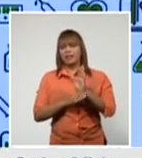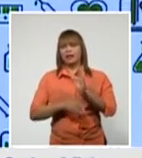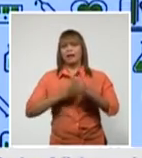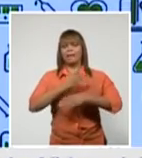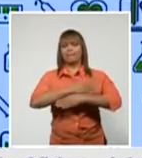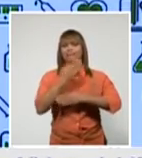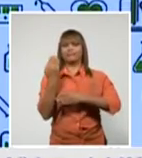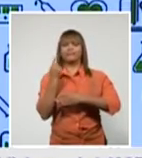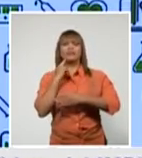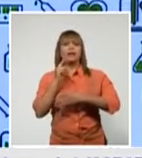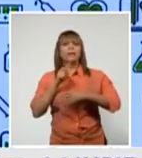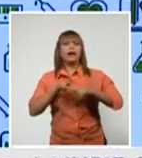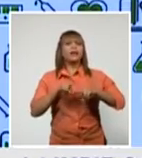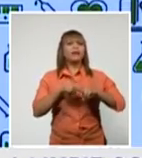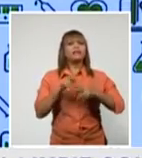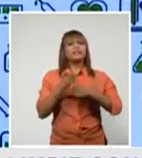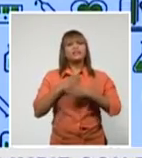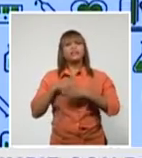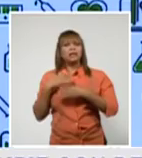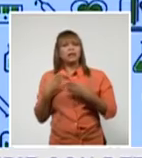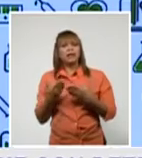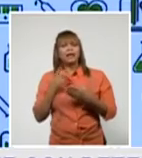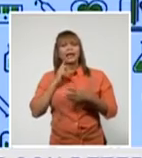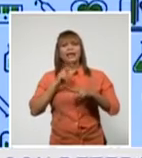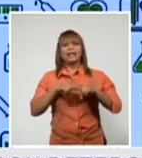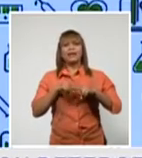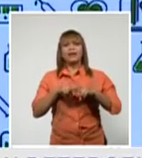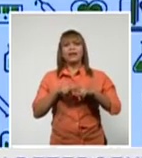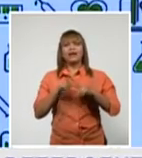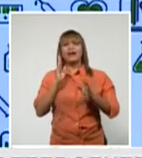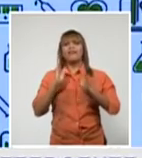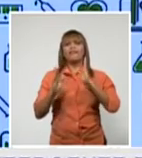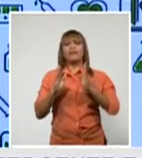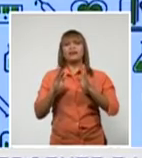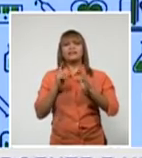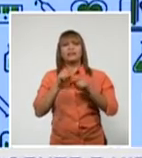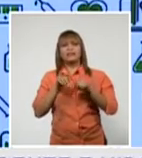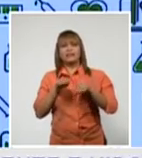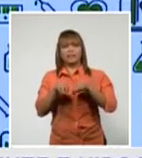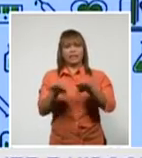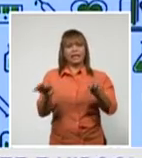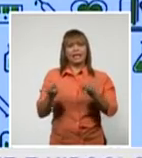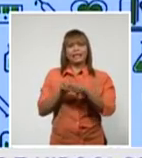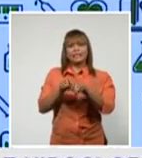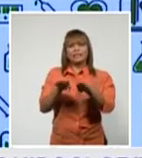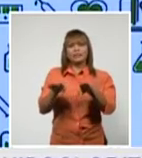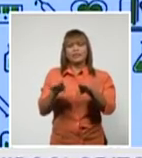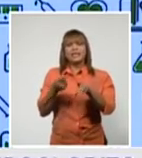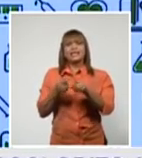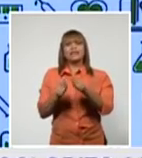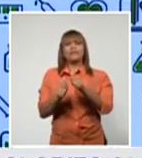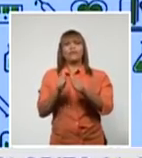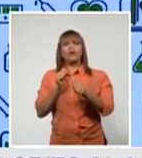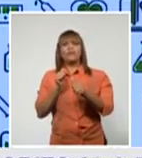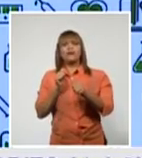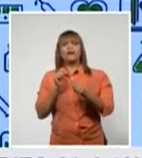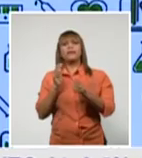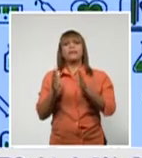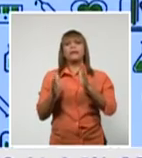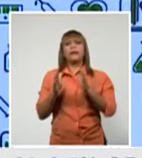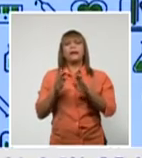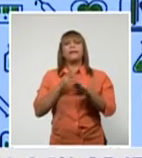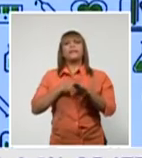La Habana significan que la capital sale de la fase de transmisión autóctona y vuelve a la escalada post-COVID-19, o